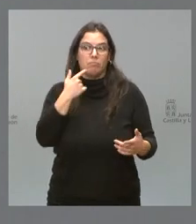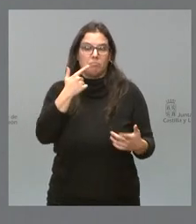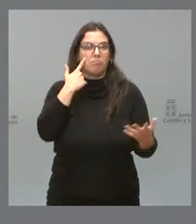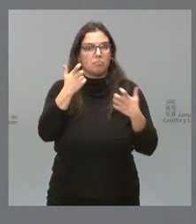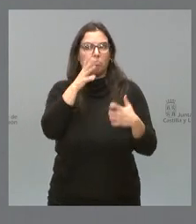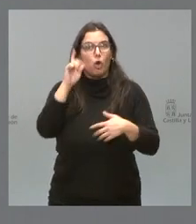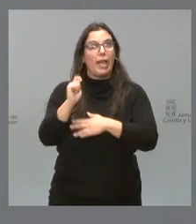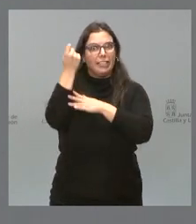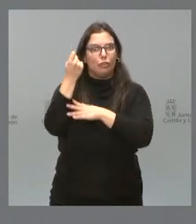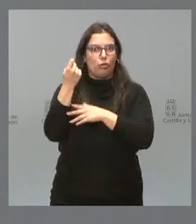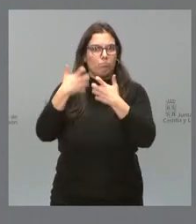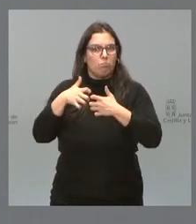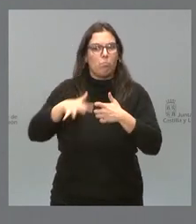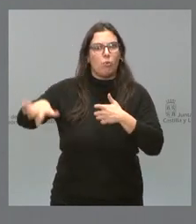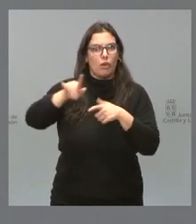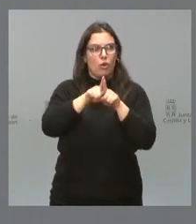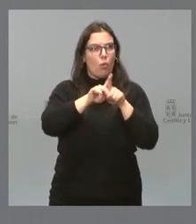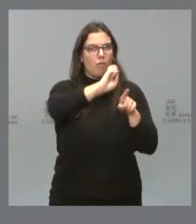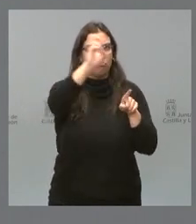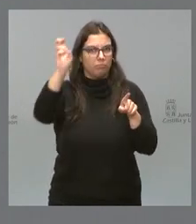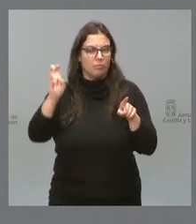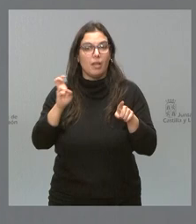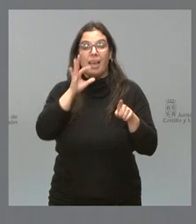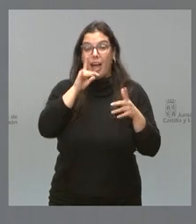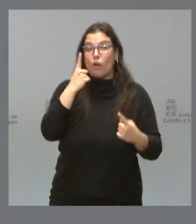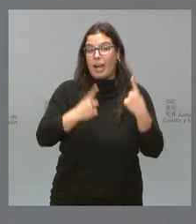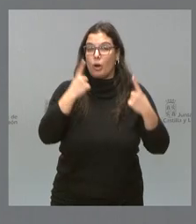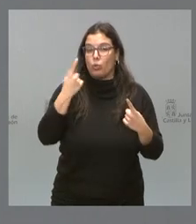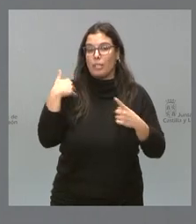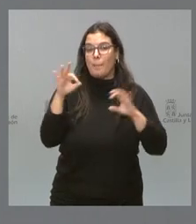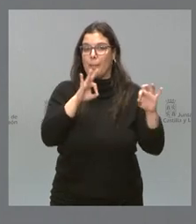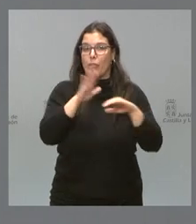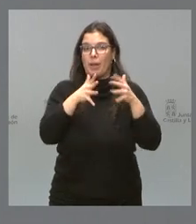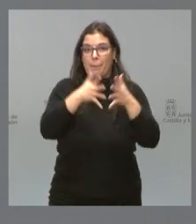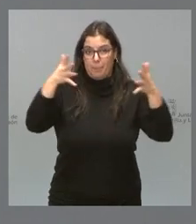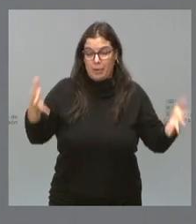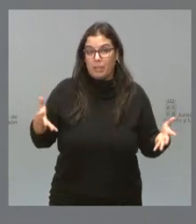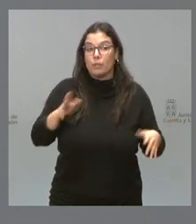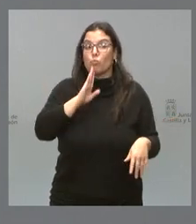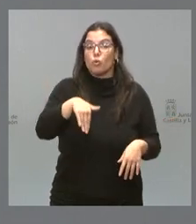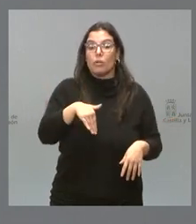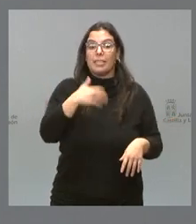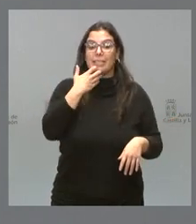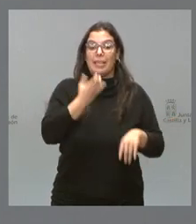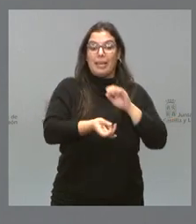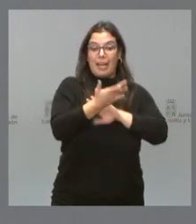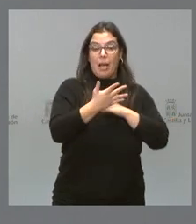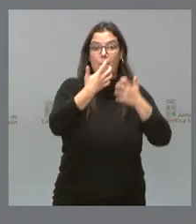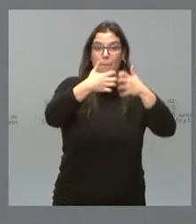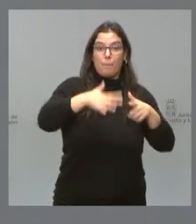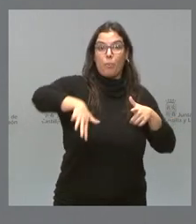como otros en Castilla y león son varios los que estamos ahora en procesos de ampliación siempre es bueno que cuando se hace un polígono se vaya